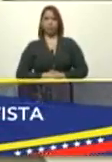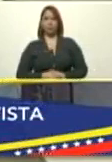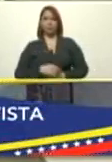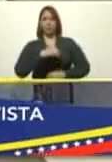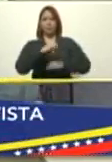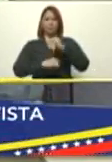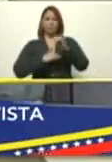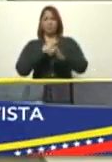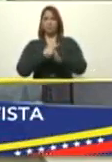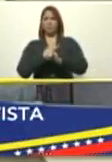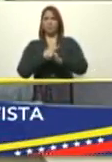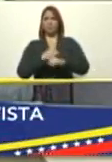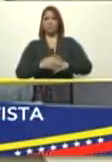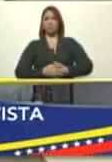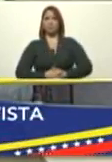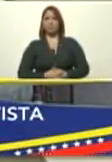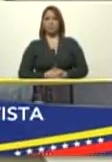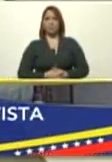internacionalismo.